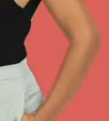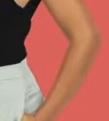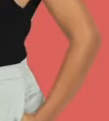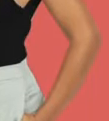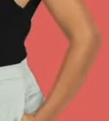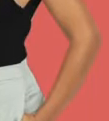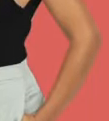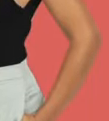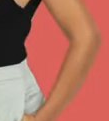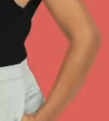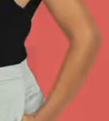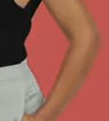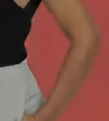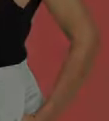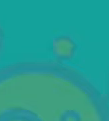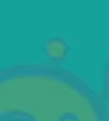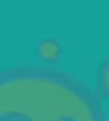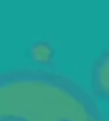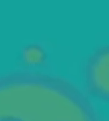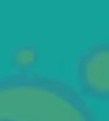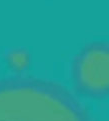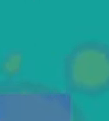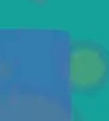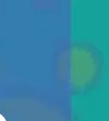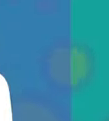Perú.